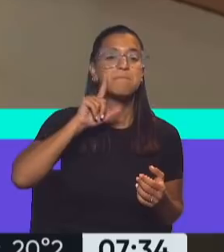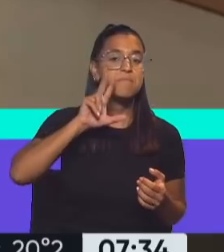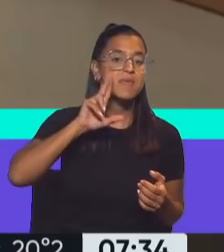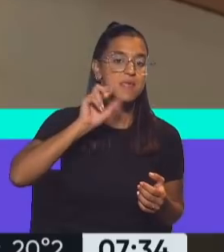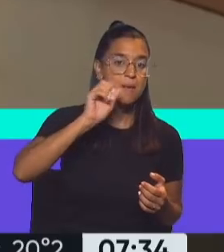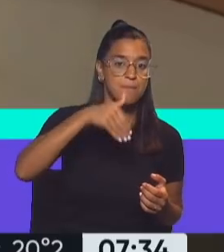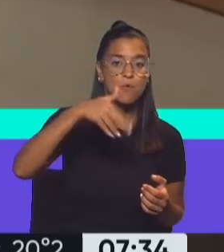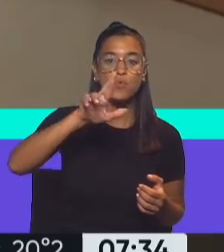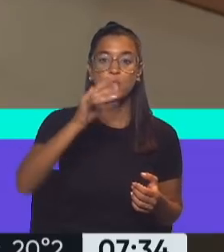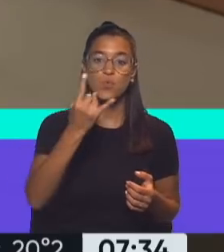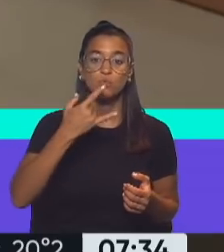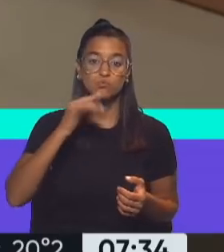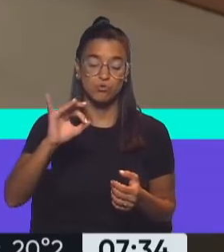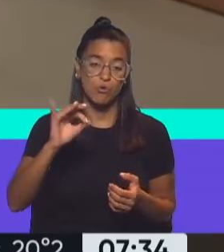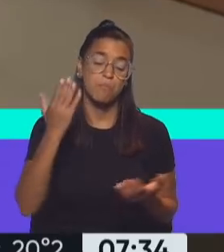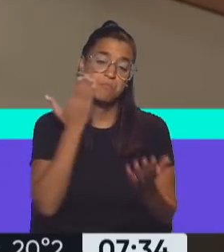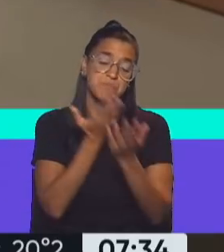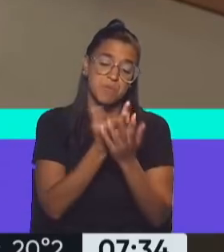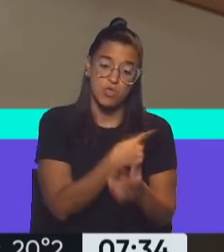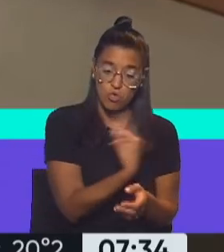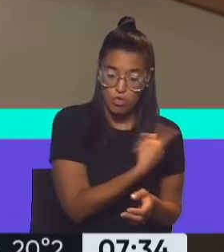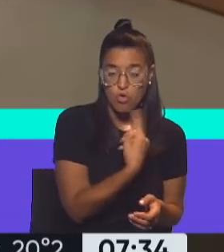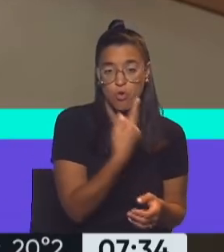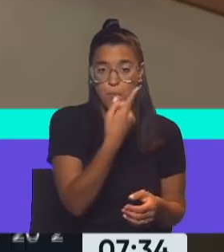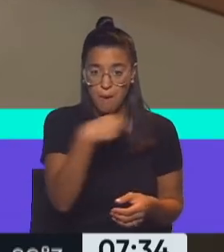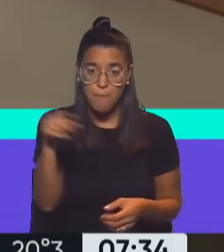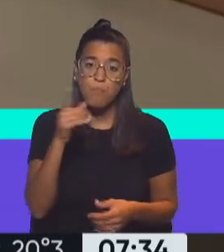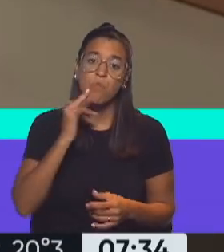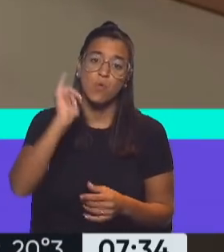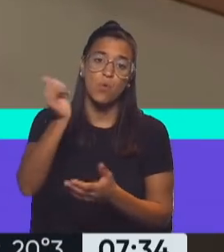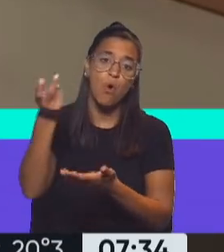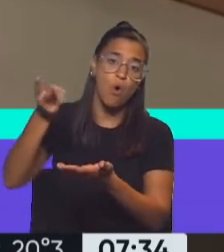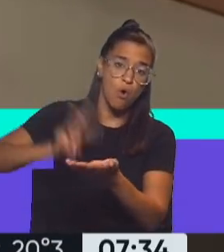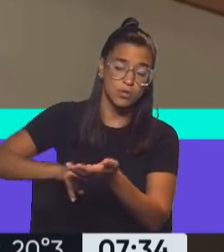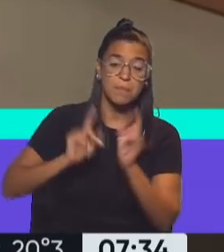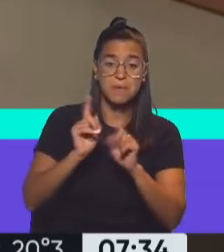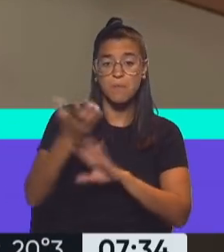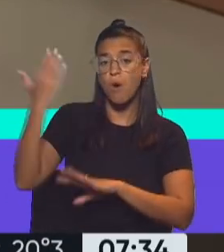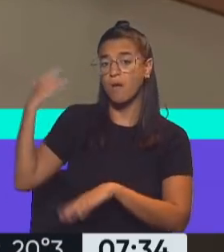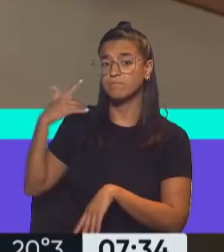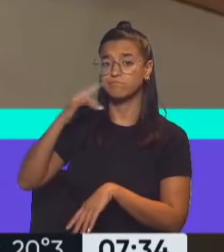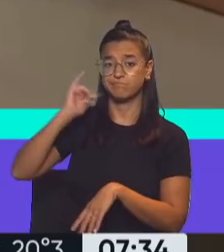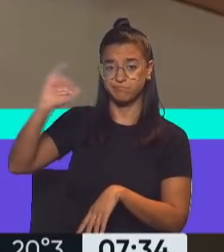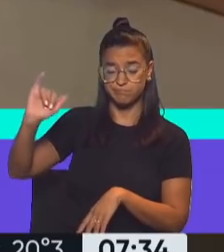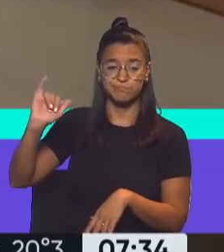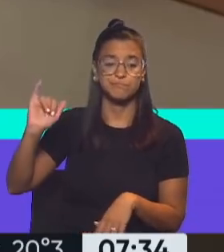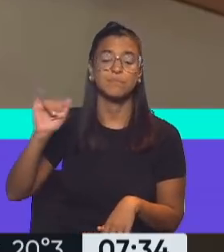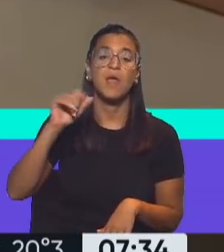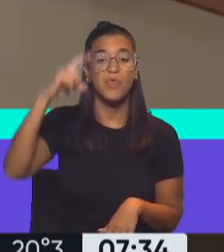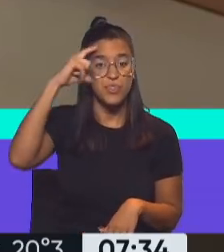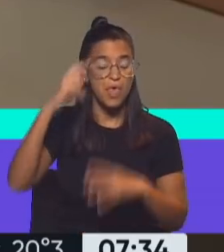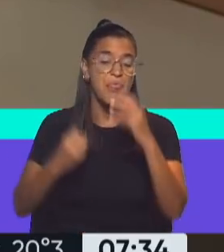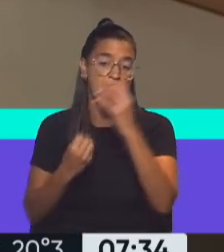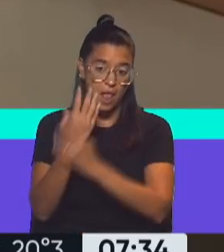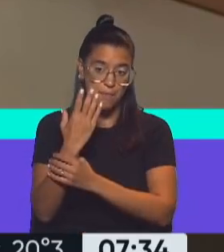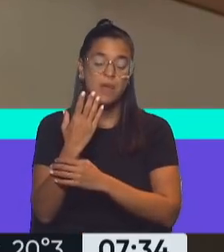pidió que vayamos a ratificar la denuncia que efectuamos oportunamente. Y bueno, a las 10 de la mañana